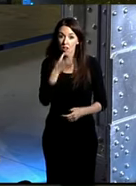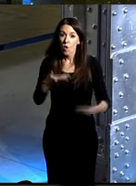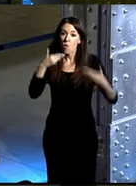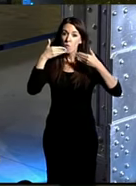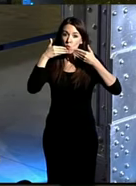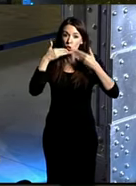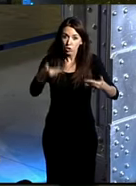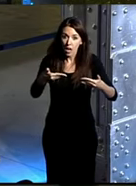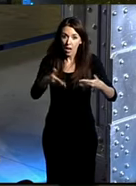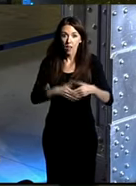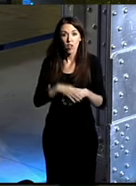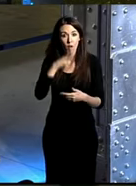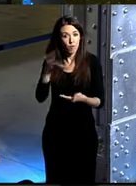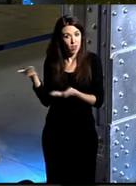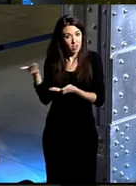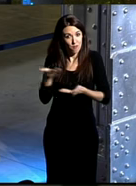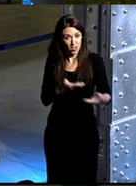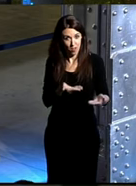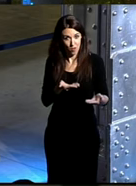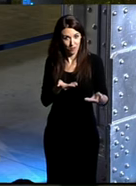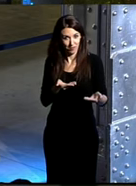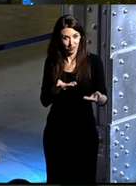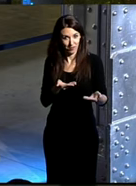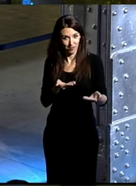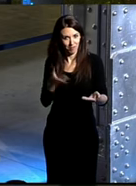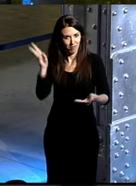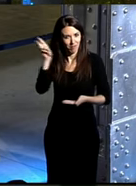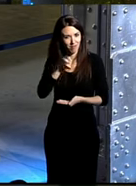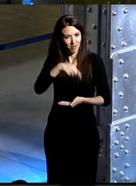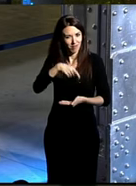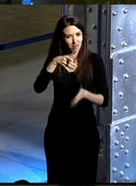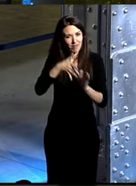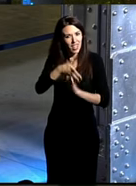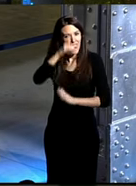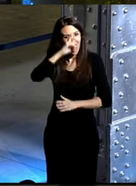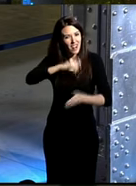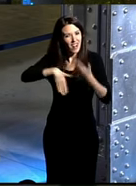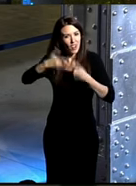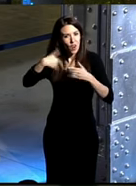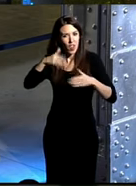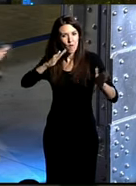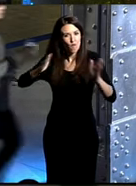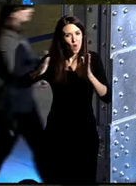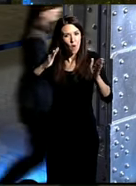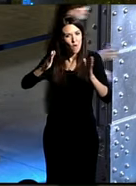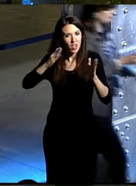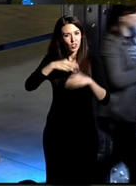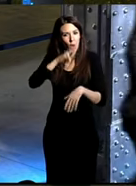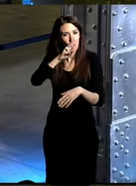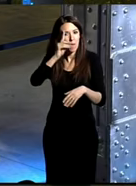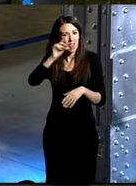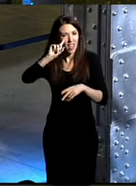muchísimas gracias por la invitación. Venir acá es recordar lindos momentos. Estuvimos en un TEDx